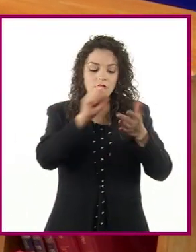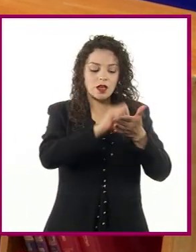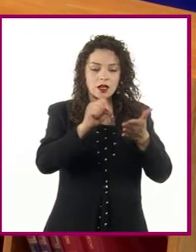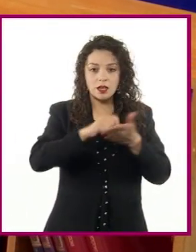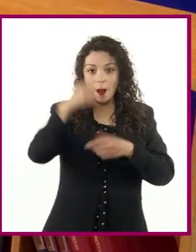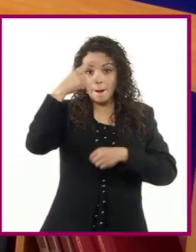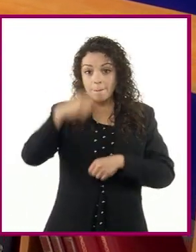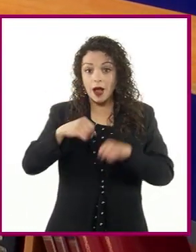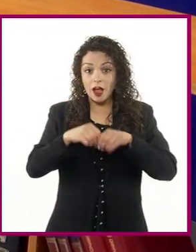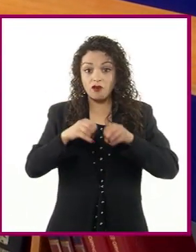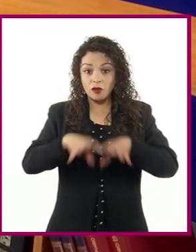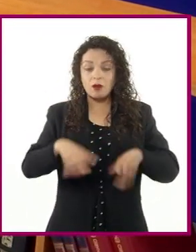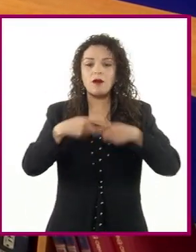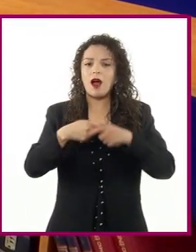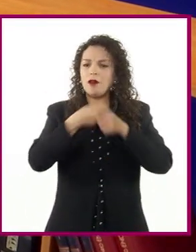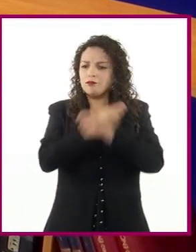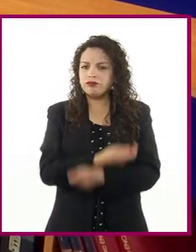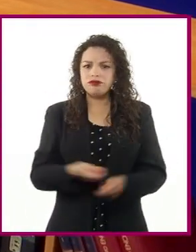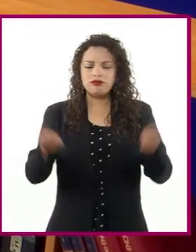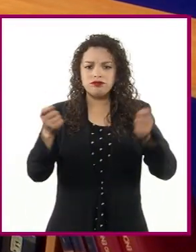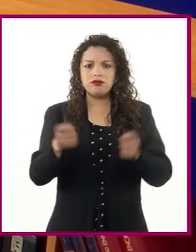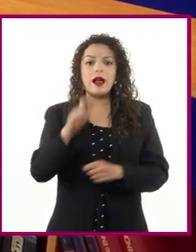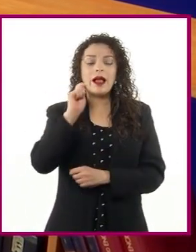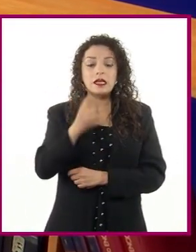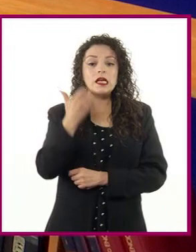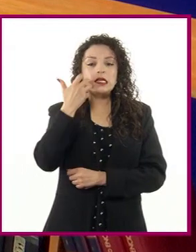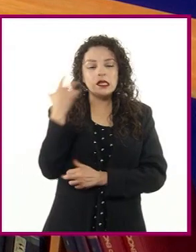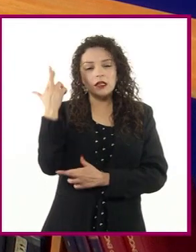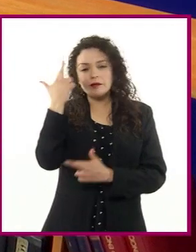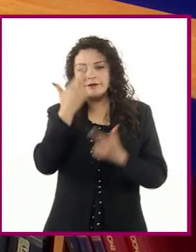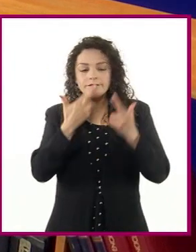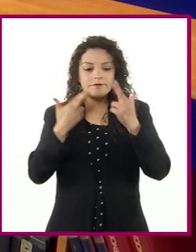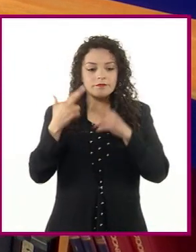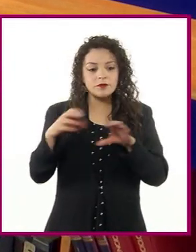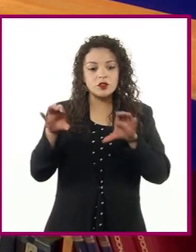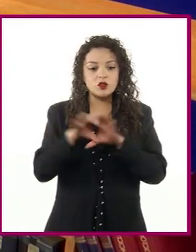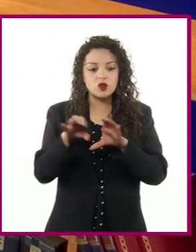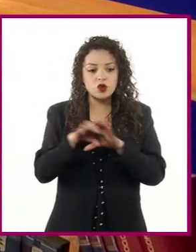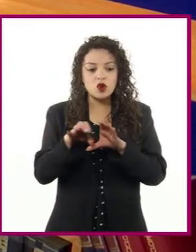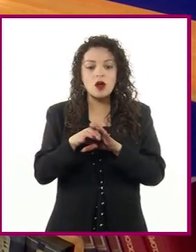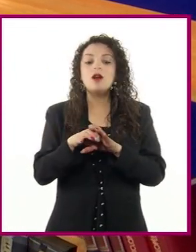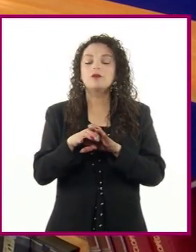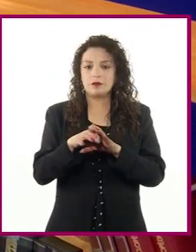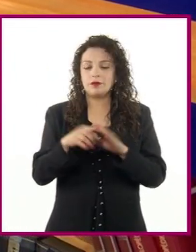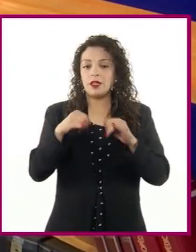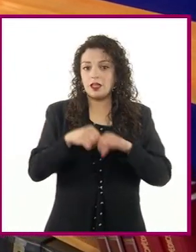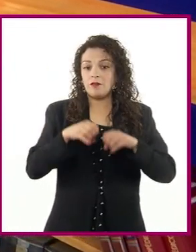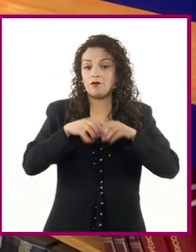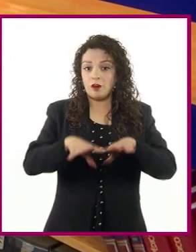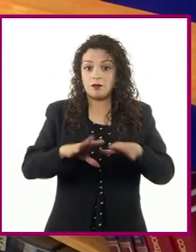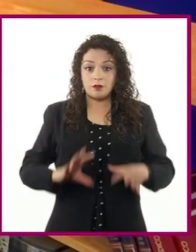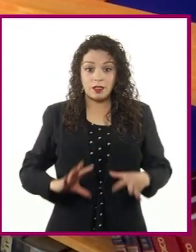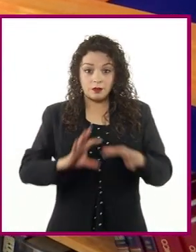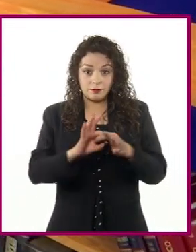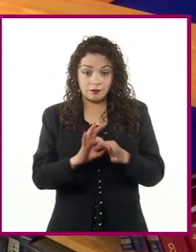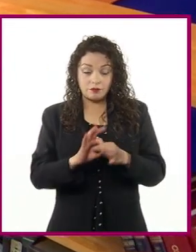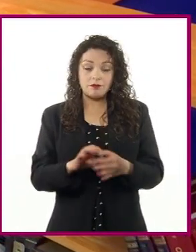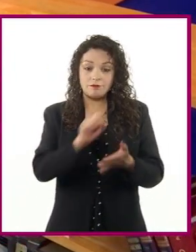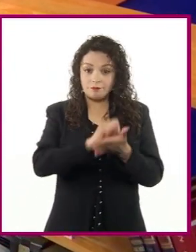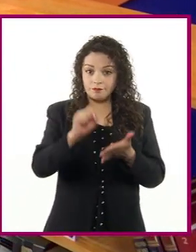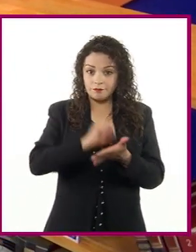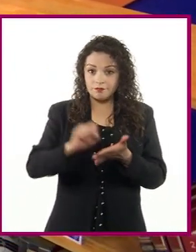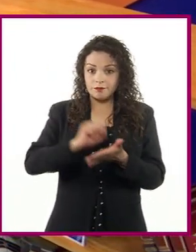difundir información. Se pretende verificar la correspondencia entre información textual y recursos gráficos